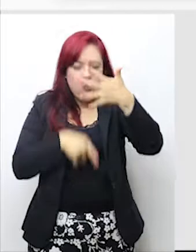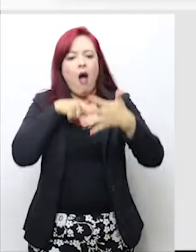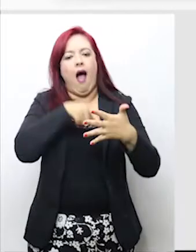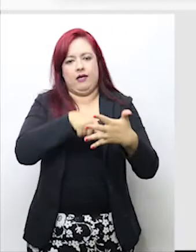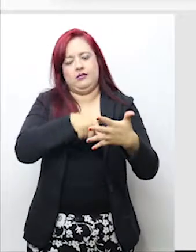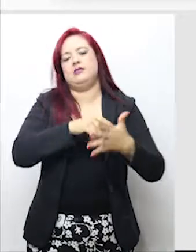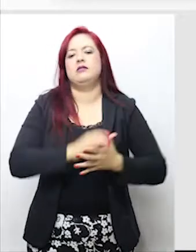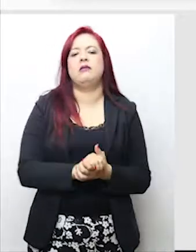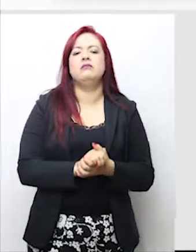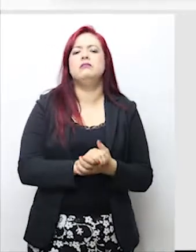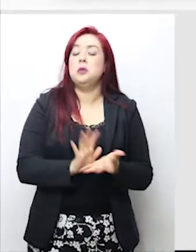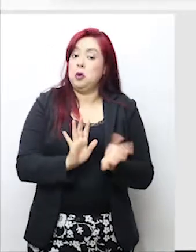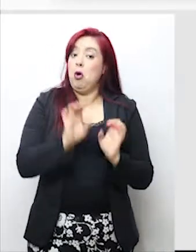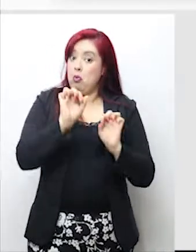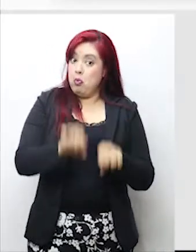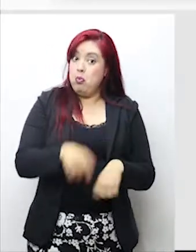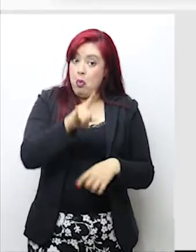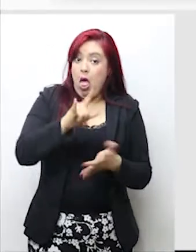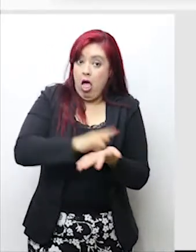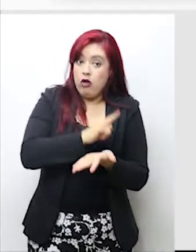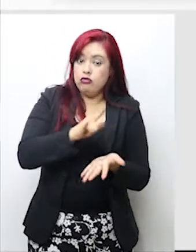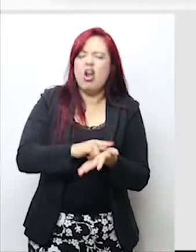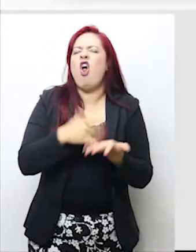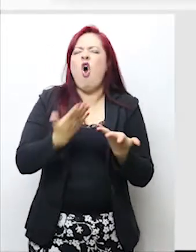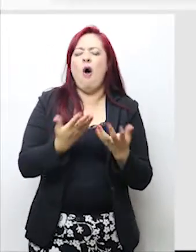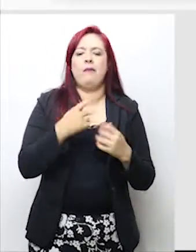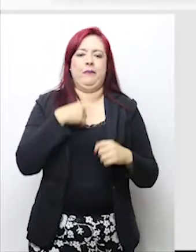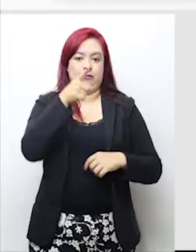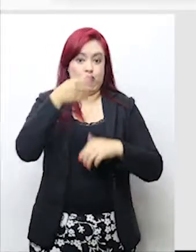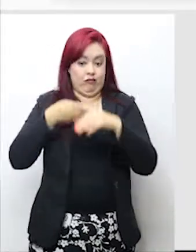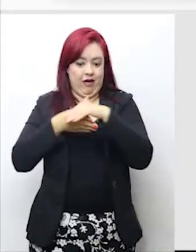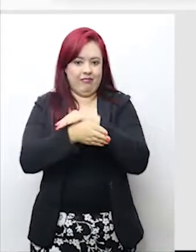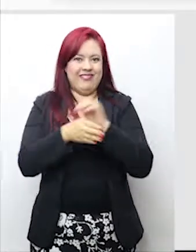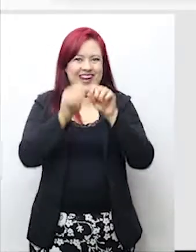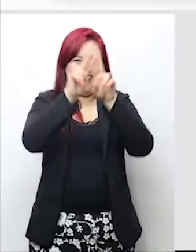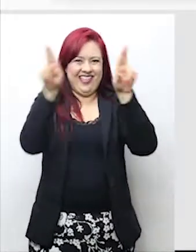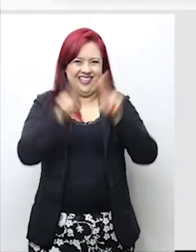Para utilizar las herramientas, ingresa a nuestro sitio web